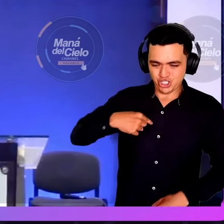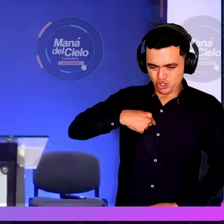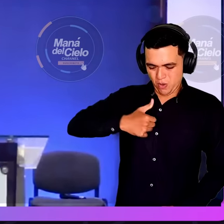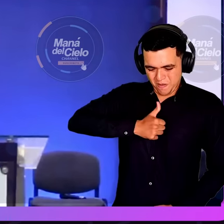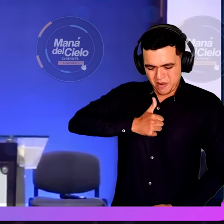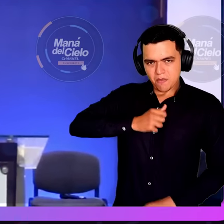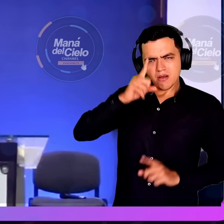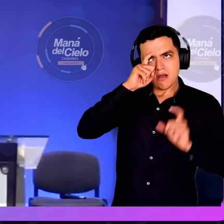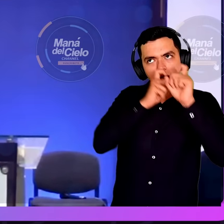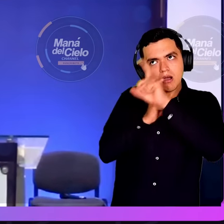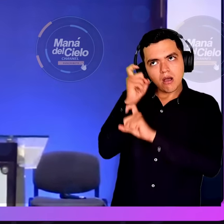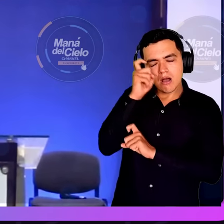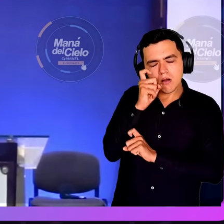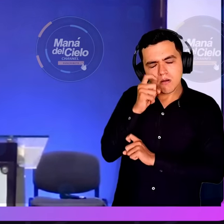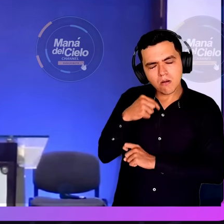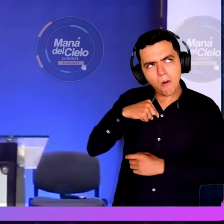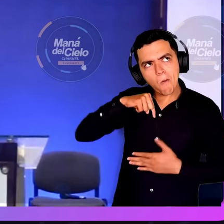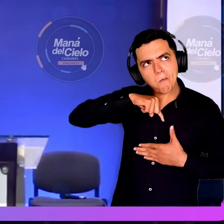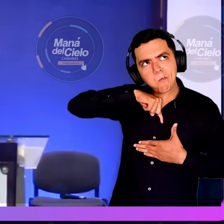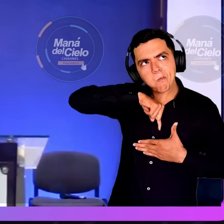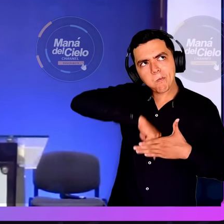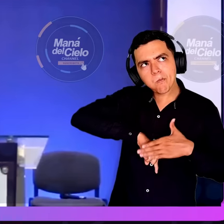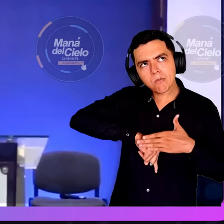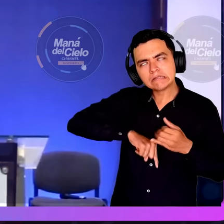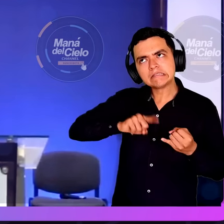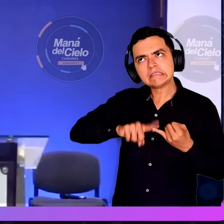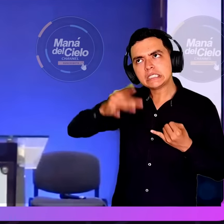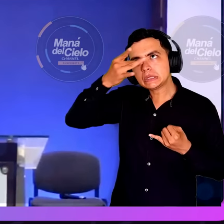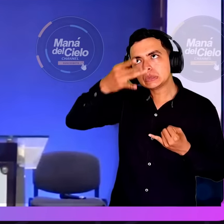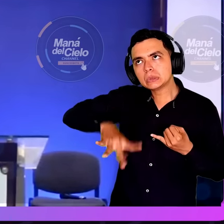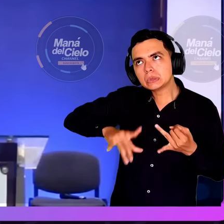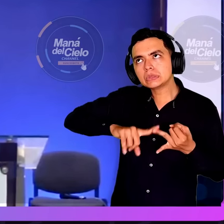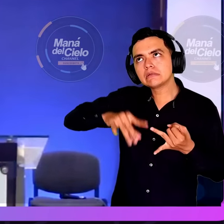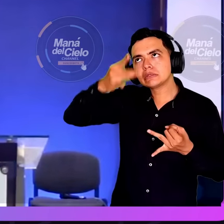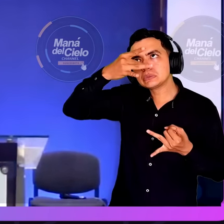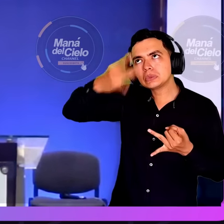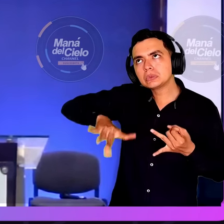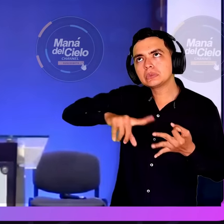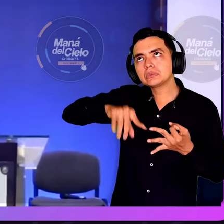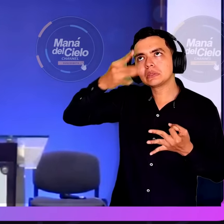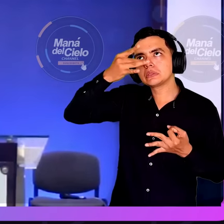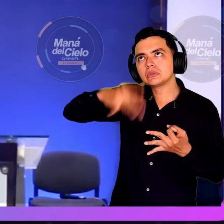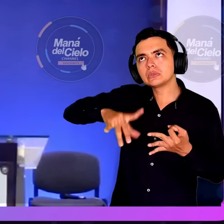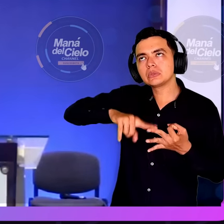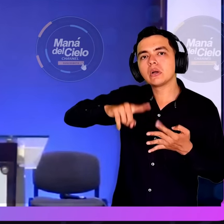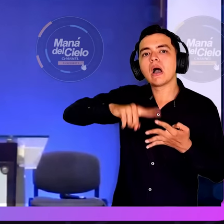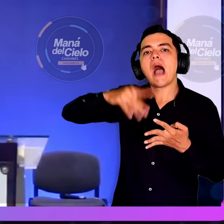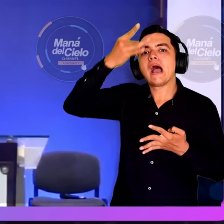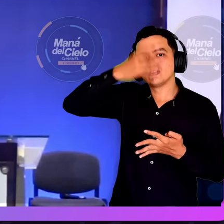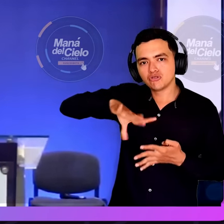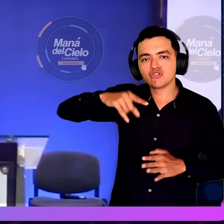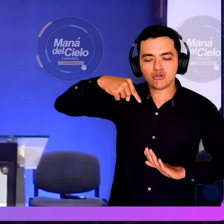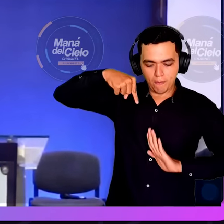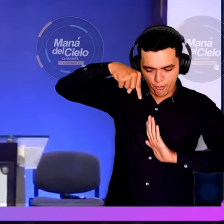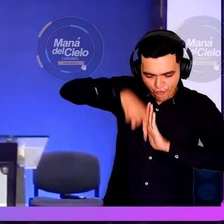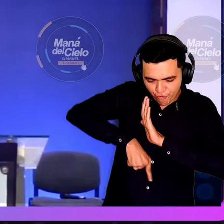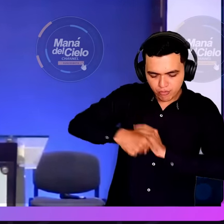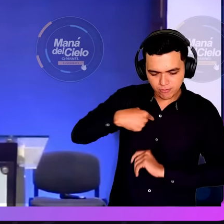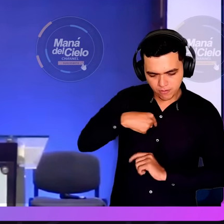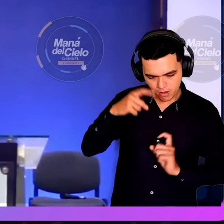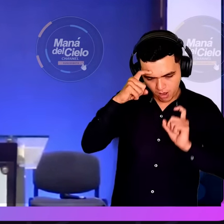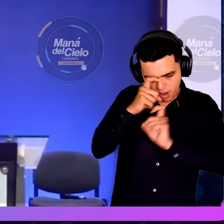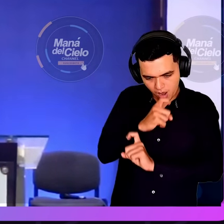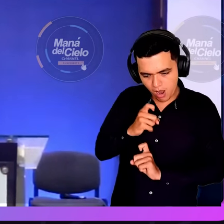había mugre por allá amontonado. Así a veces pasa en nuestra vida. Señor, bendícenos, ayúdanos, respáldanos, Señor, y este negocio que tengo, y dame fuerzas adelante, ta, ta,